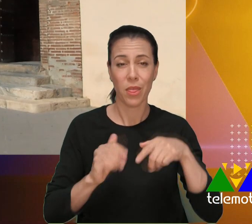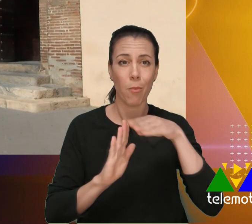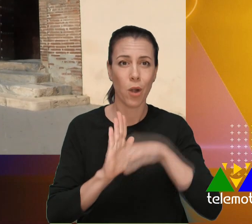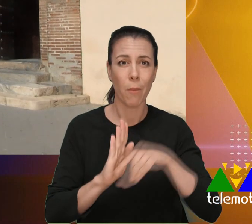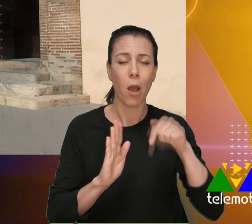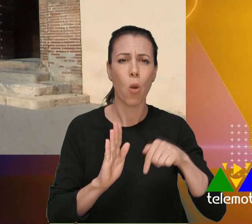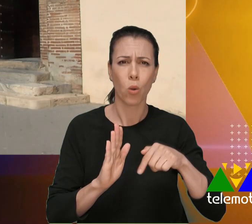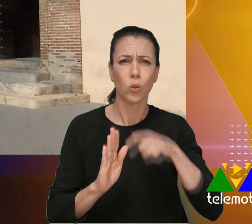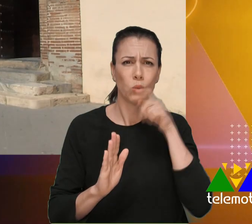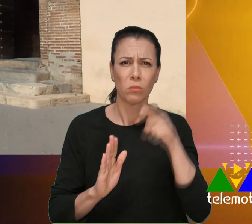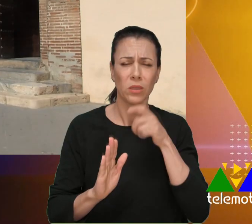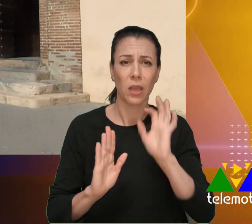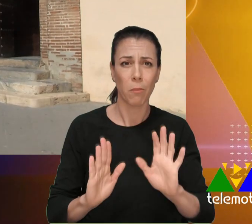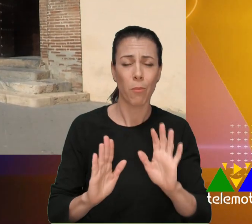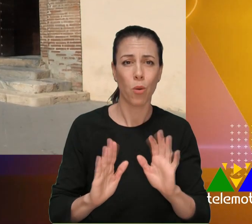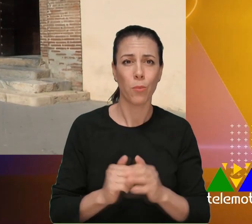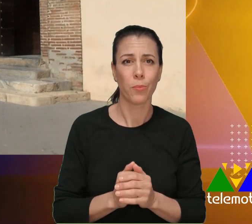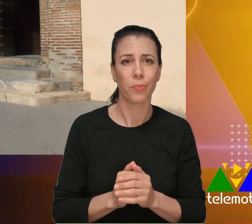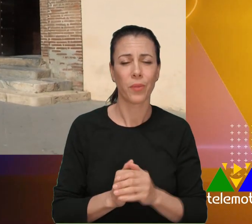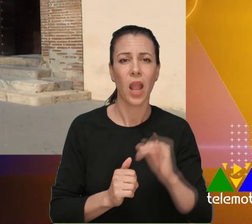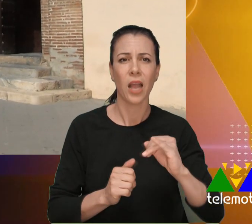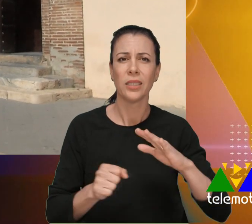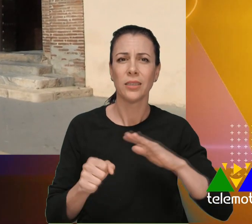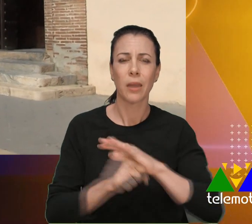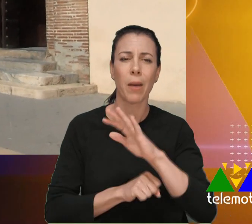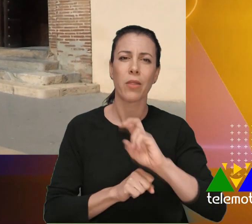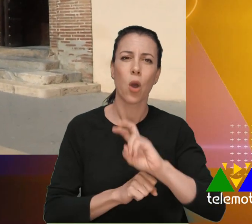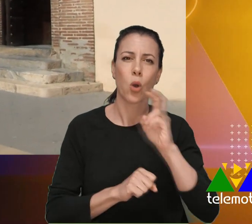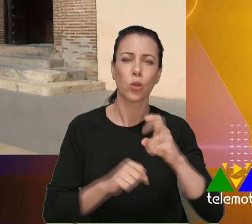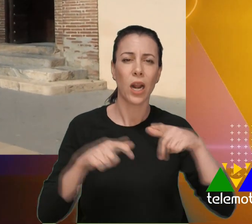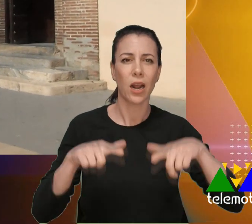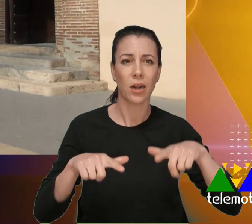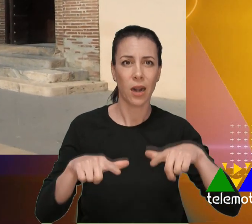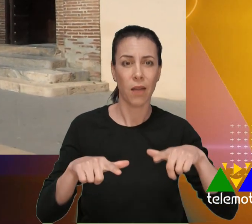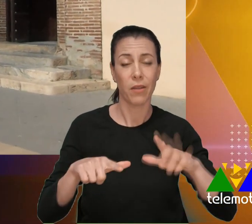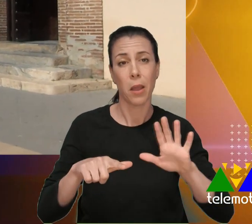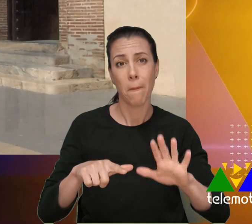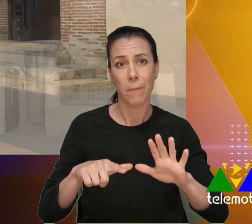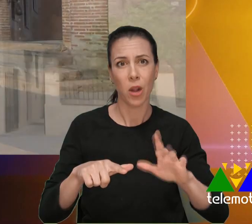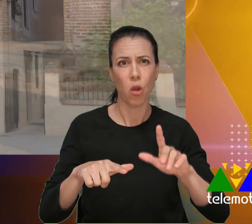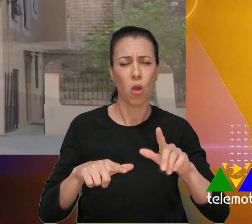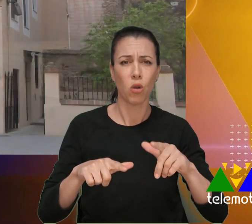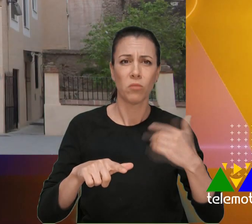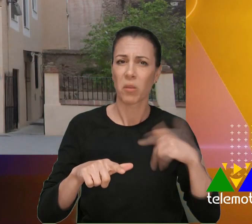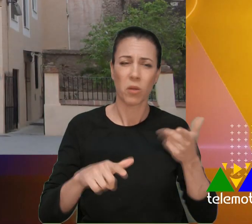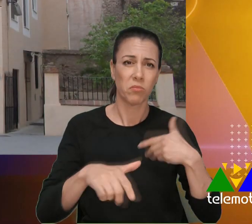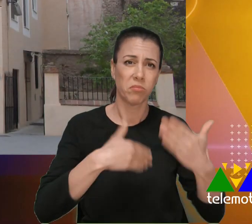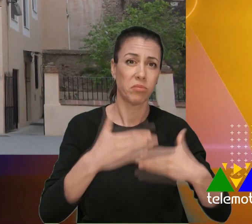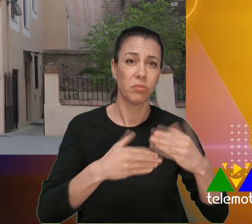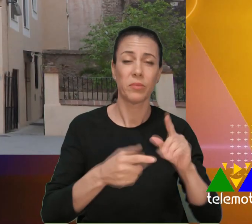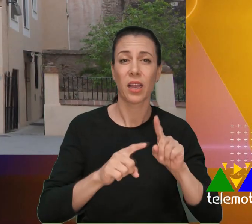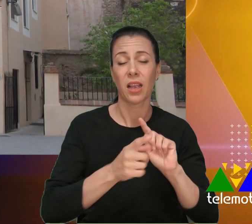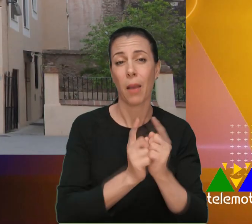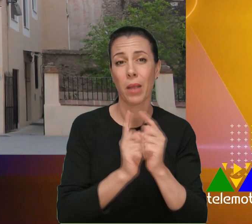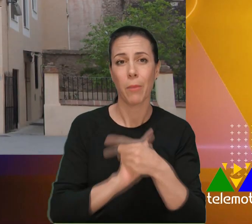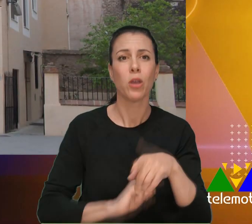de hoy, hubo un tiempo que estuvo en este caso tapada por una nave que teníamos justo, aunque luego esa nave volvía a desaparecer. Y tenemos aquí este fantástico